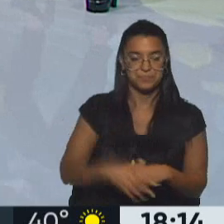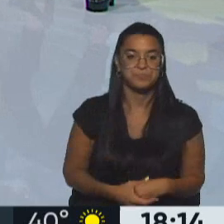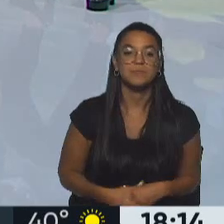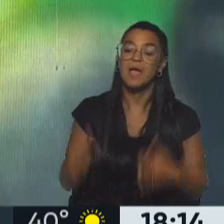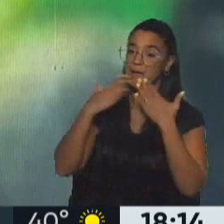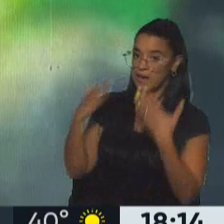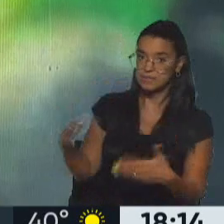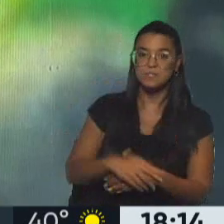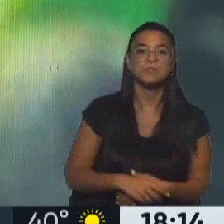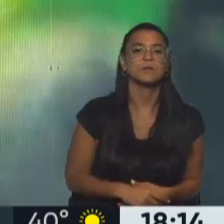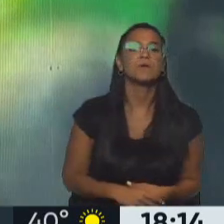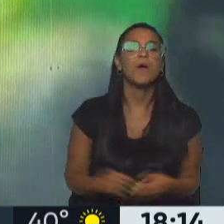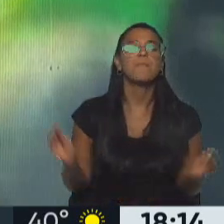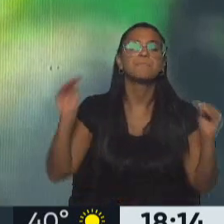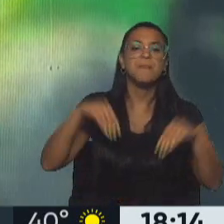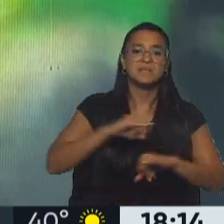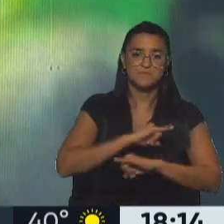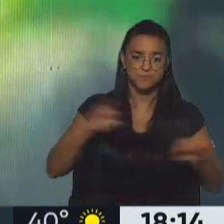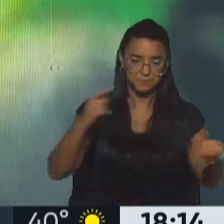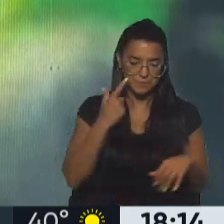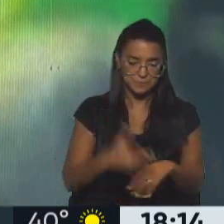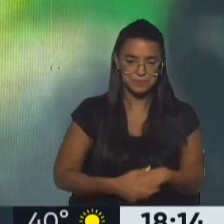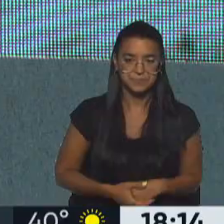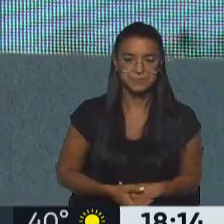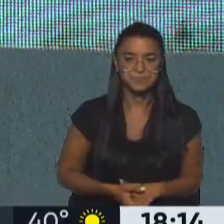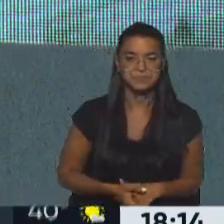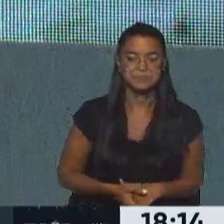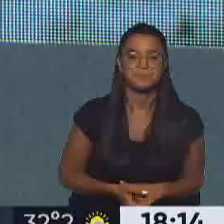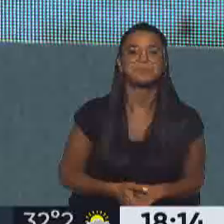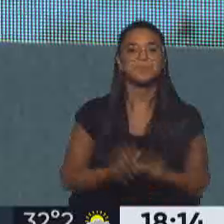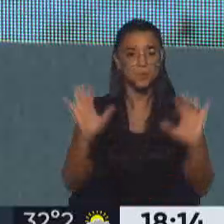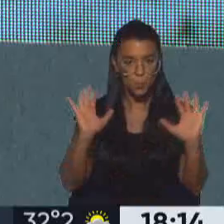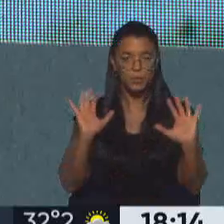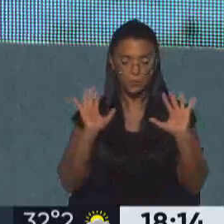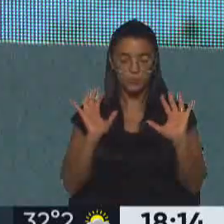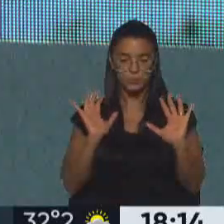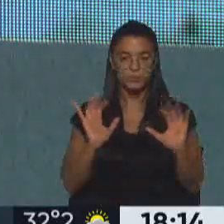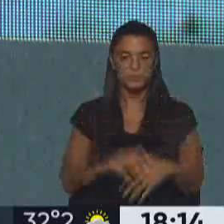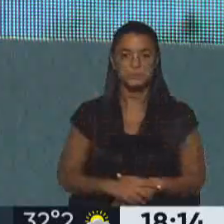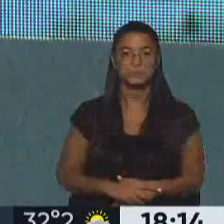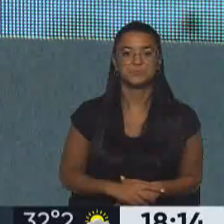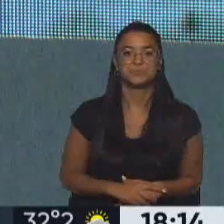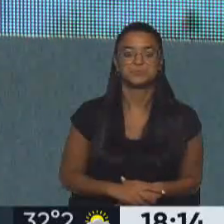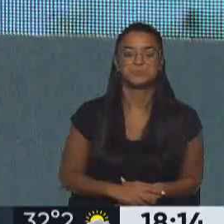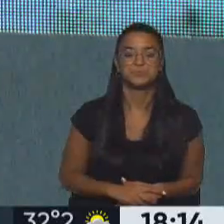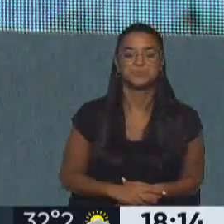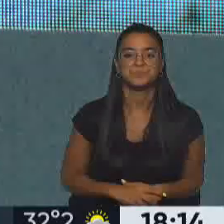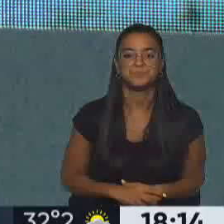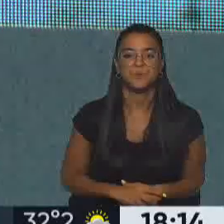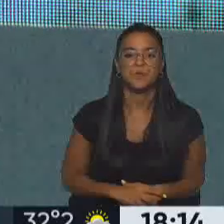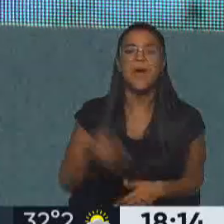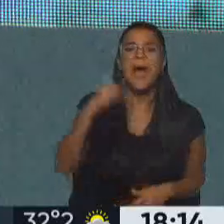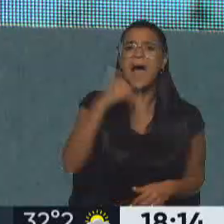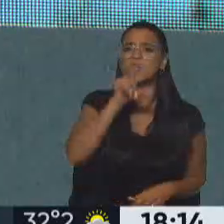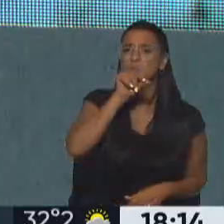Gracias Leticia Tenemos que continuar ahora con Horacio bueno bueno bueno bueno bueno bueno bueno bueno bueno bueno bueno bueno bueno hay